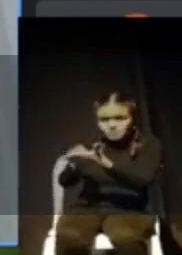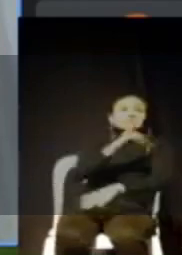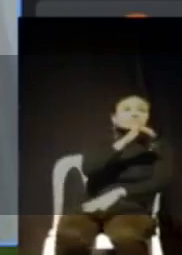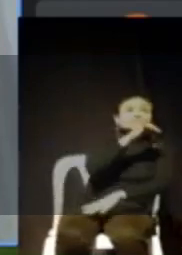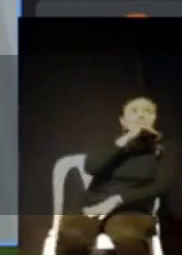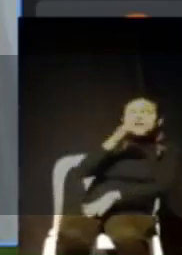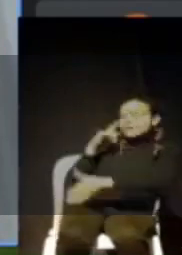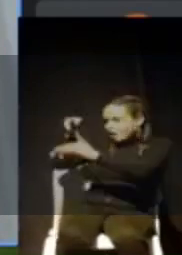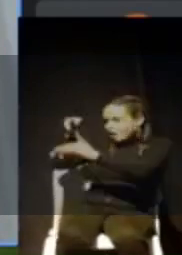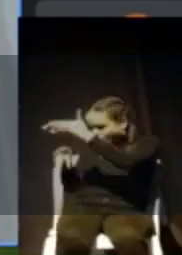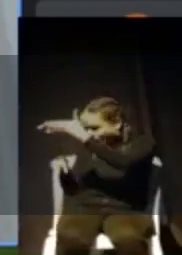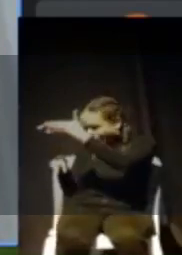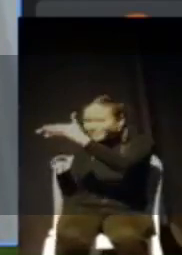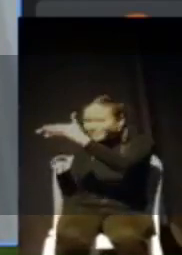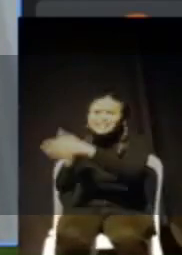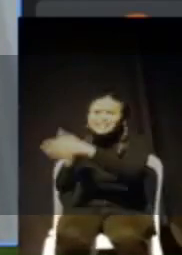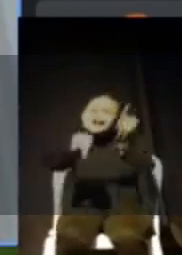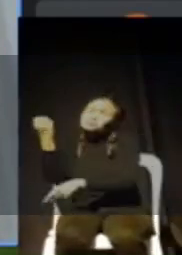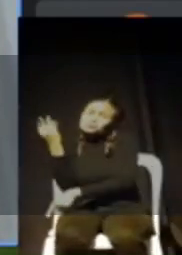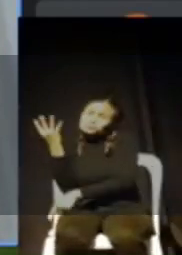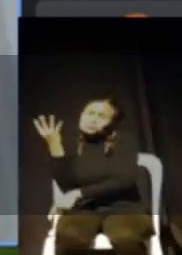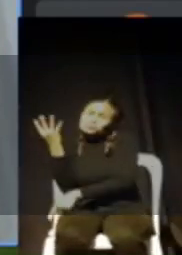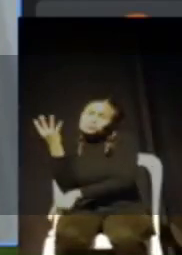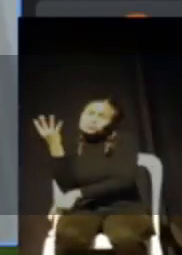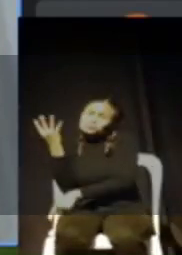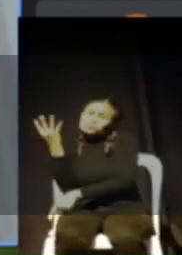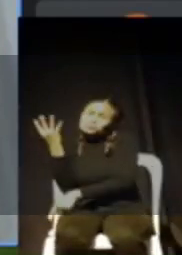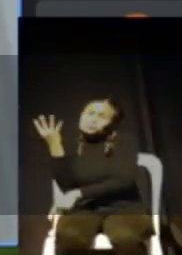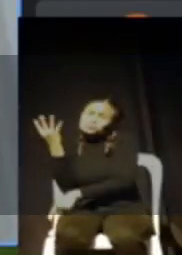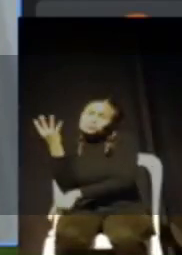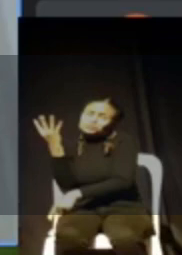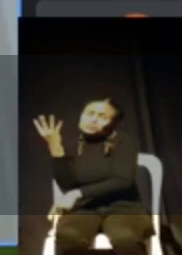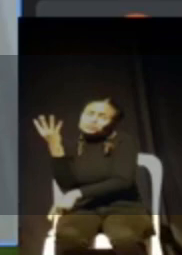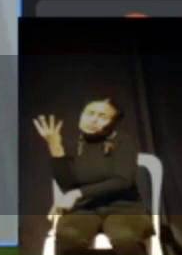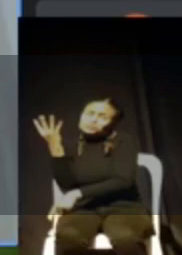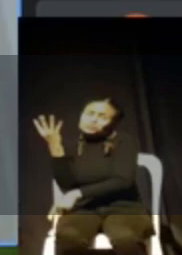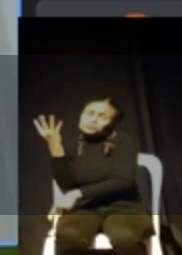por supuesto, nombrar. Entonces, creo que si nosotros estamos pensando en